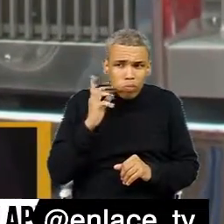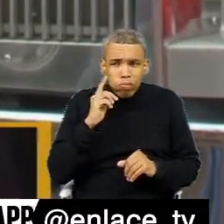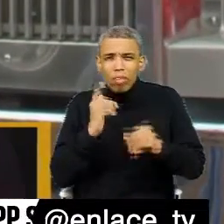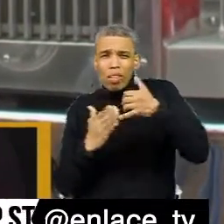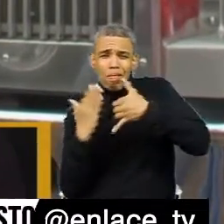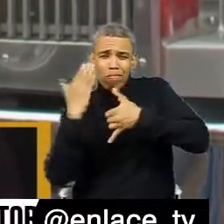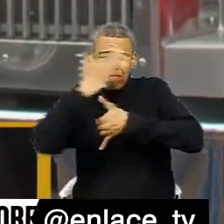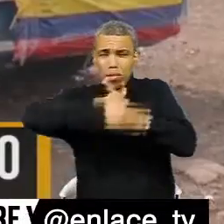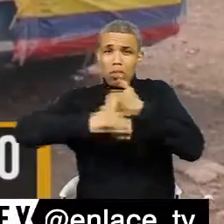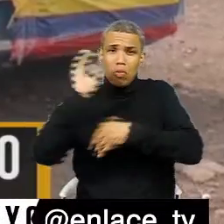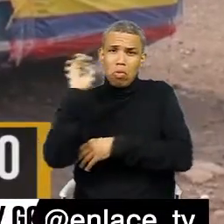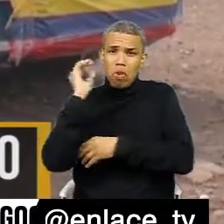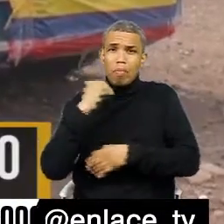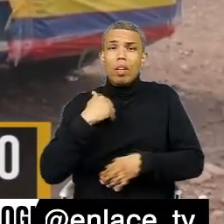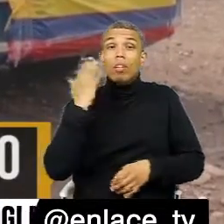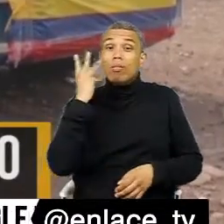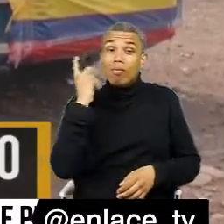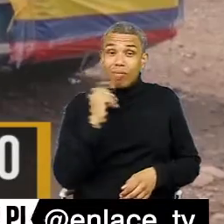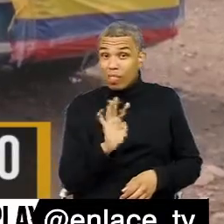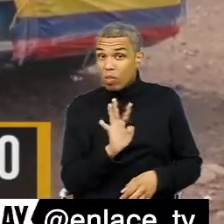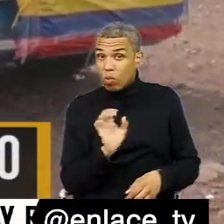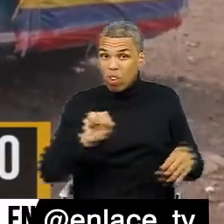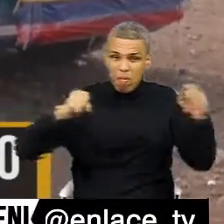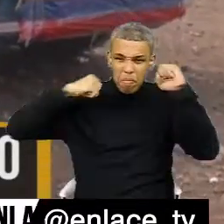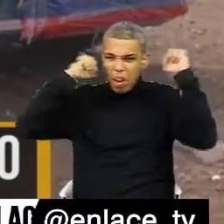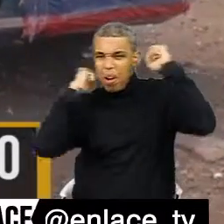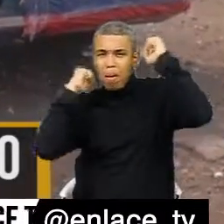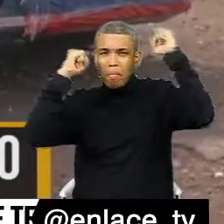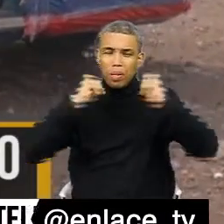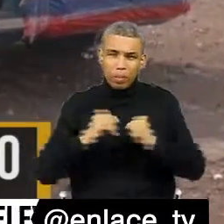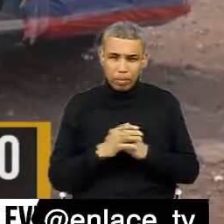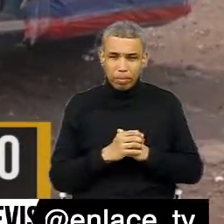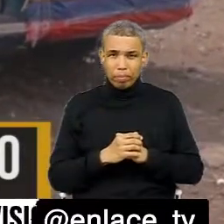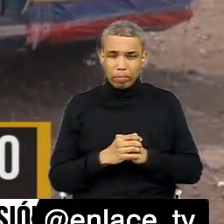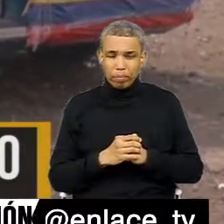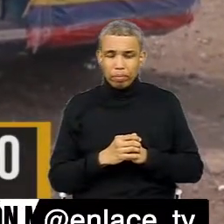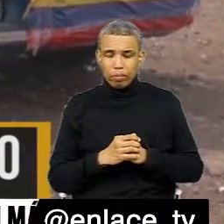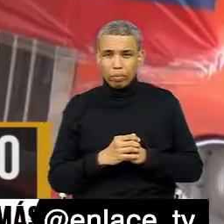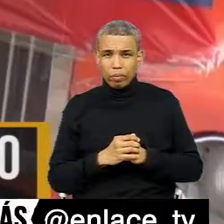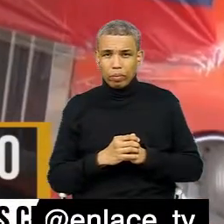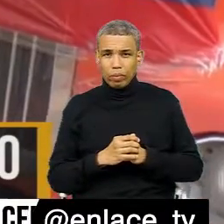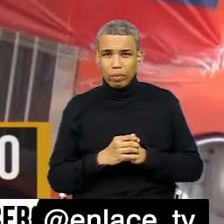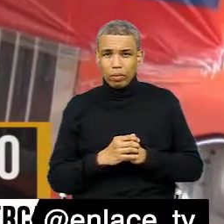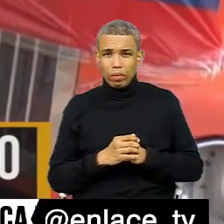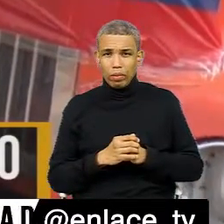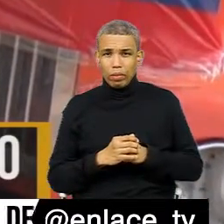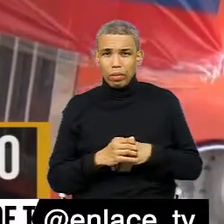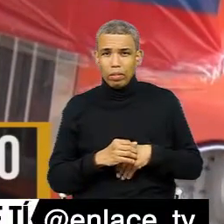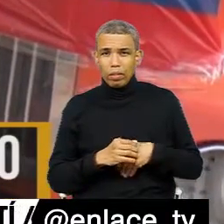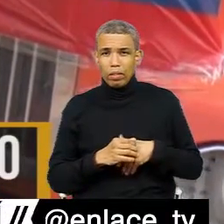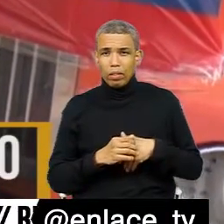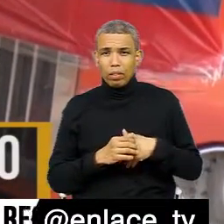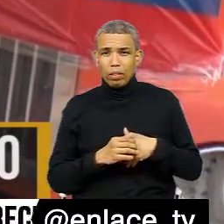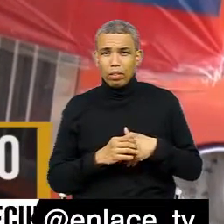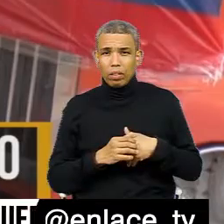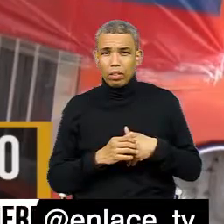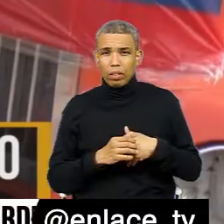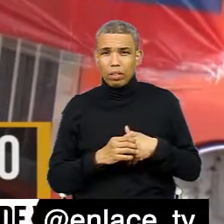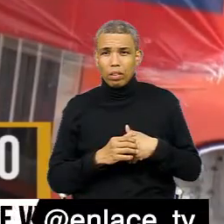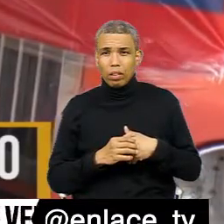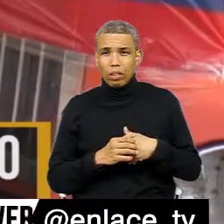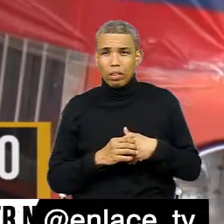el gobierno actual no viene reprimiendo de la forma más hábil que pueda haber, tratando a las personas